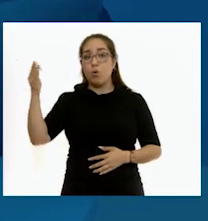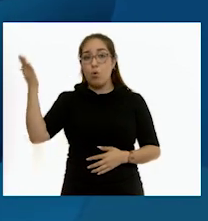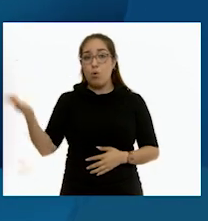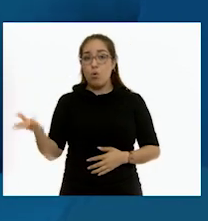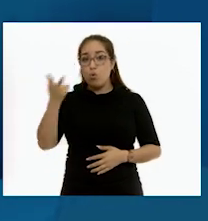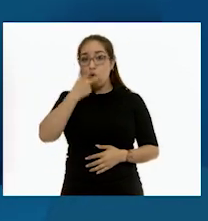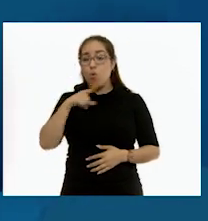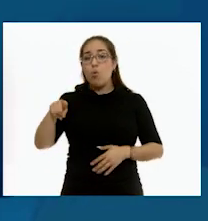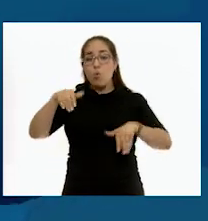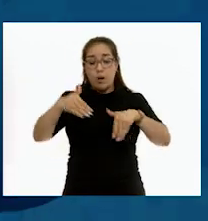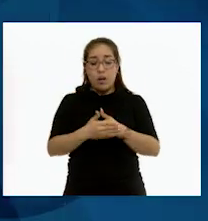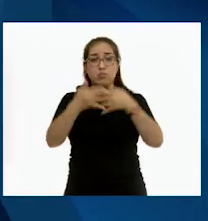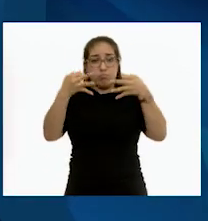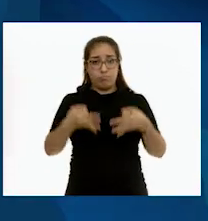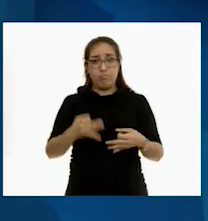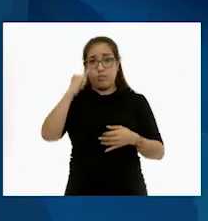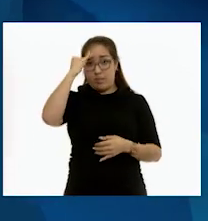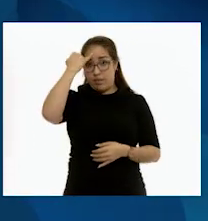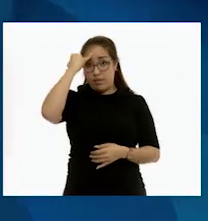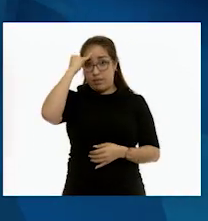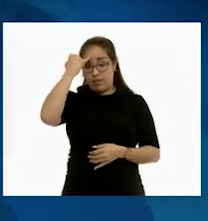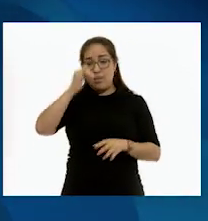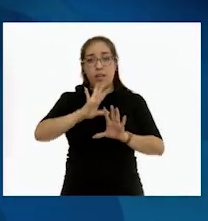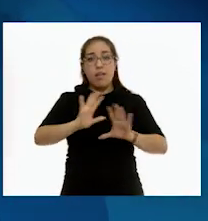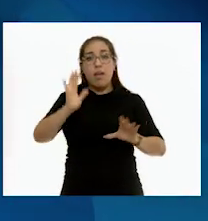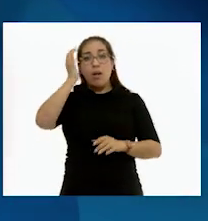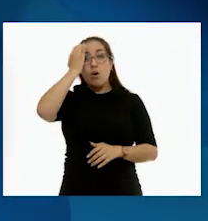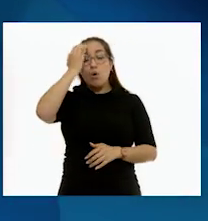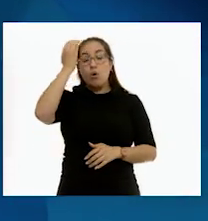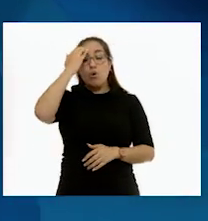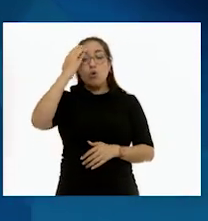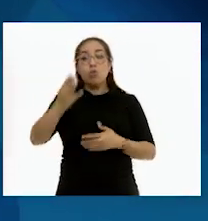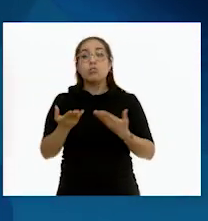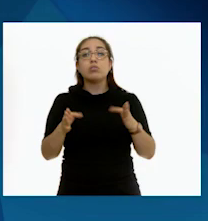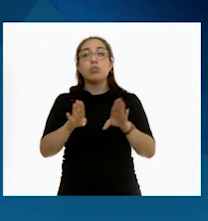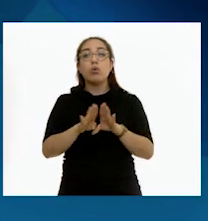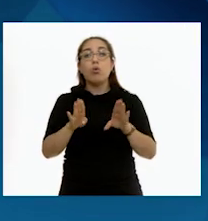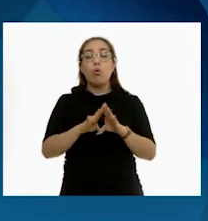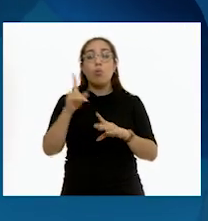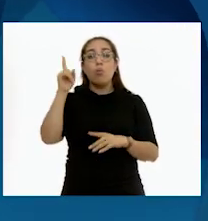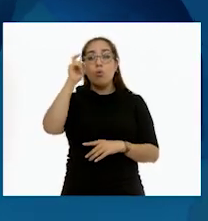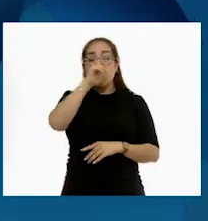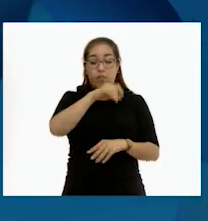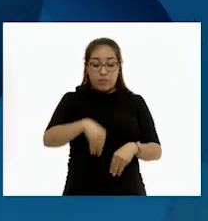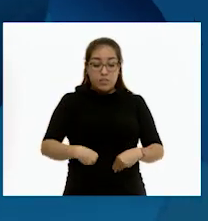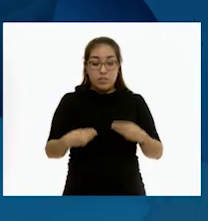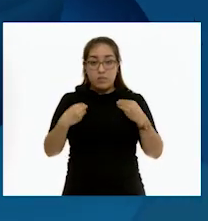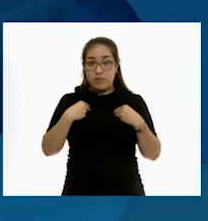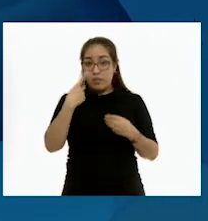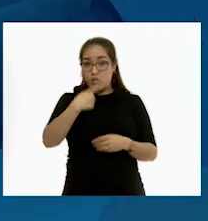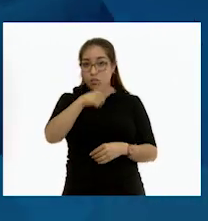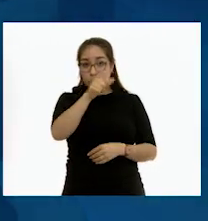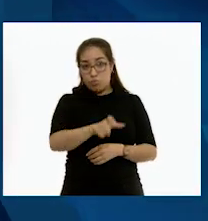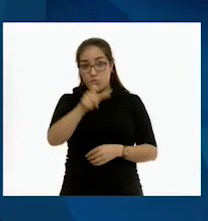India y encontró en la pantomima una forma de expresar la compleja vida de su país y su condición social.